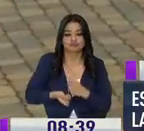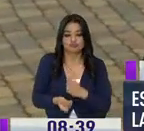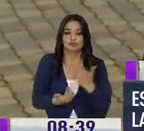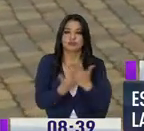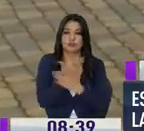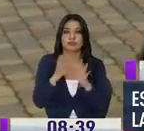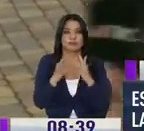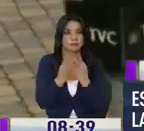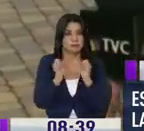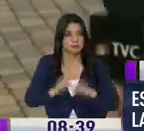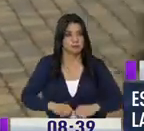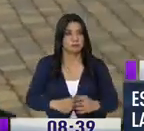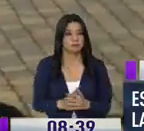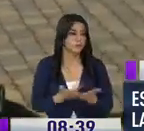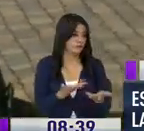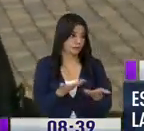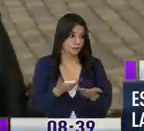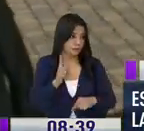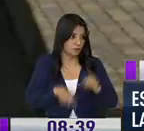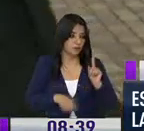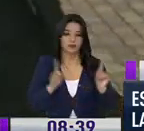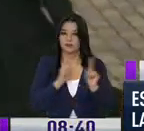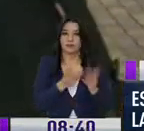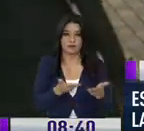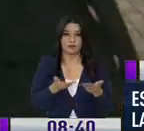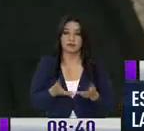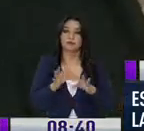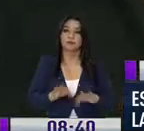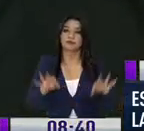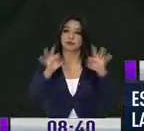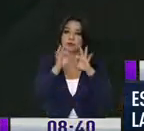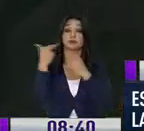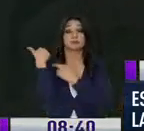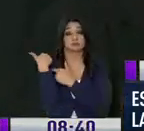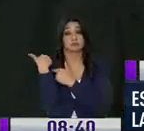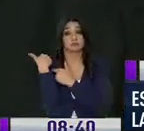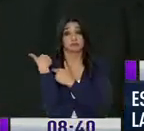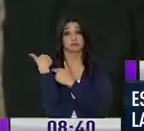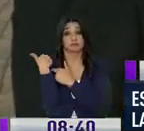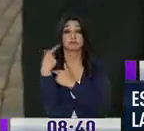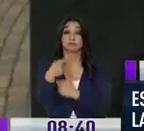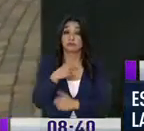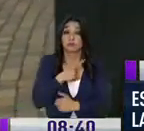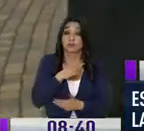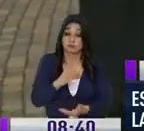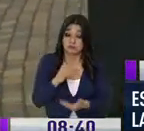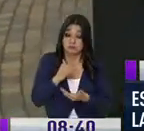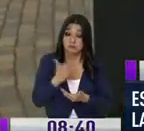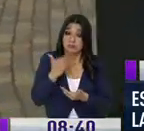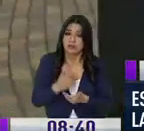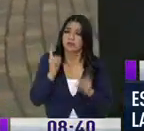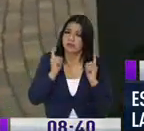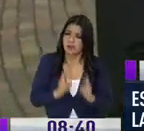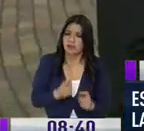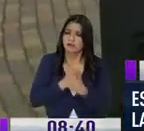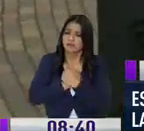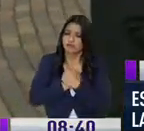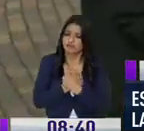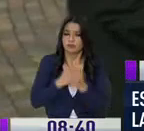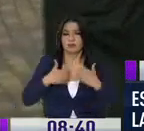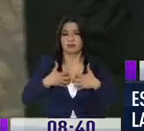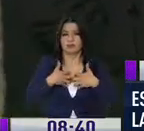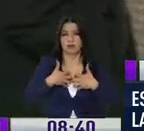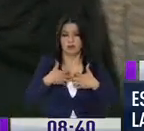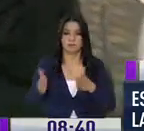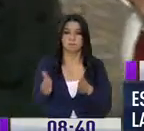integrante de nuestra familia. Si no, no hay cómo. Si no, no. Es muy importante la responsabilidad como propietarios que nosotros debemos tener con nuestros animalitos. Por